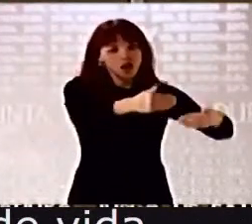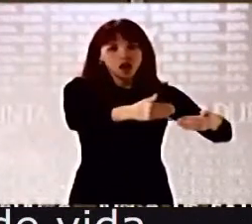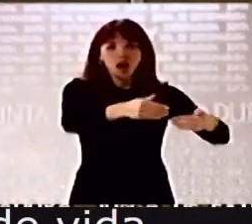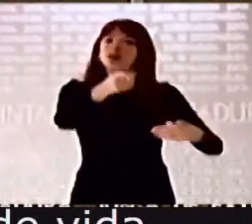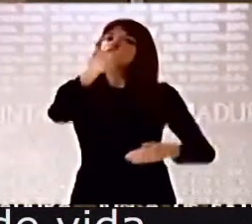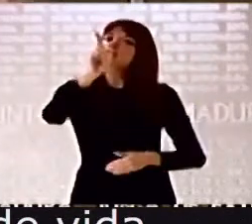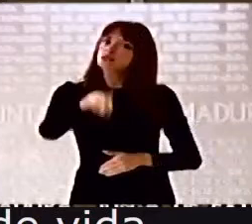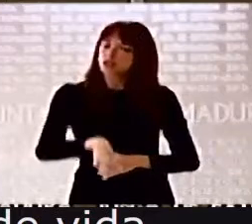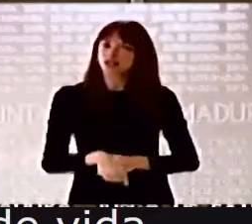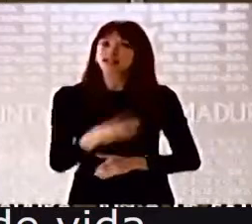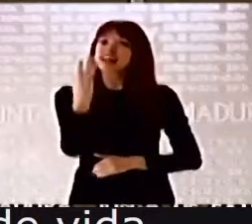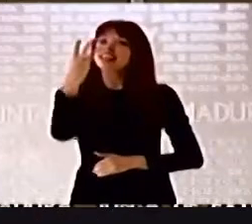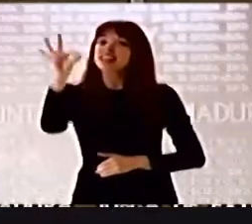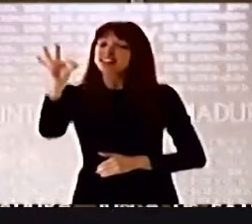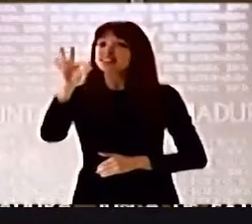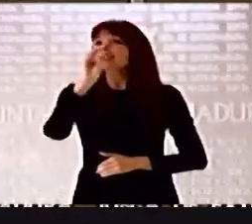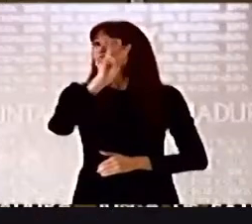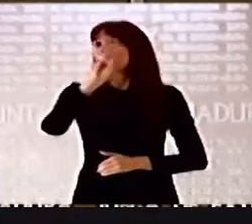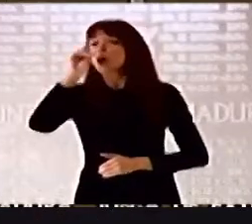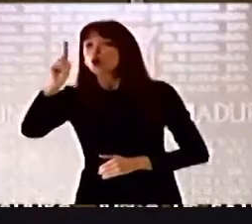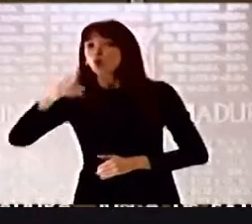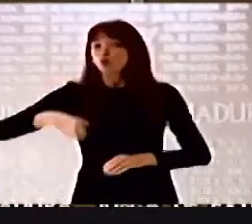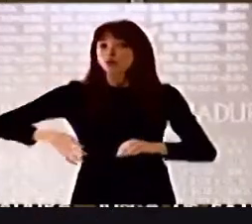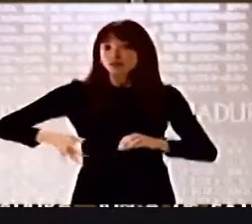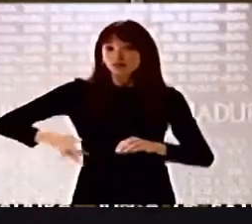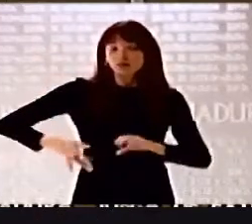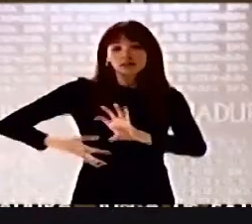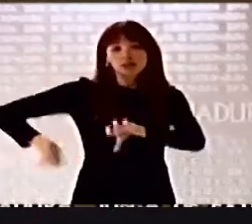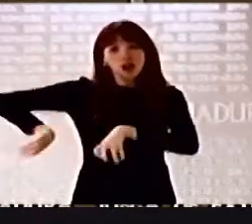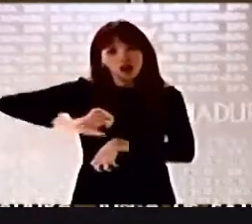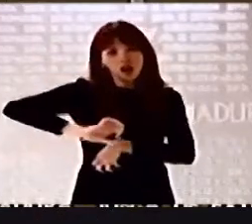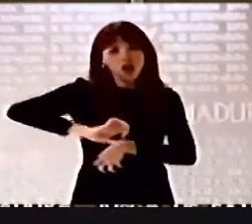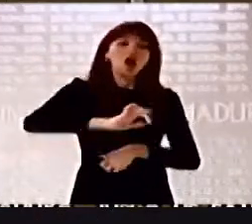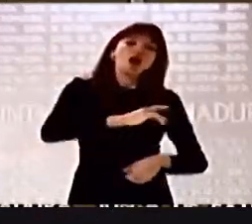31 hepáticos y 39 renales.